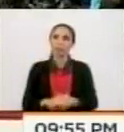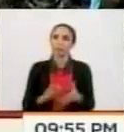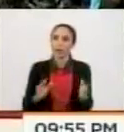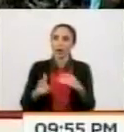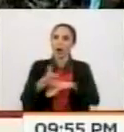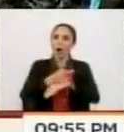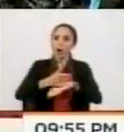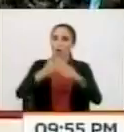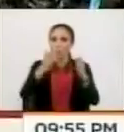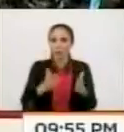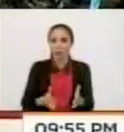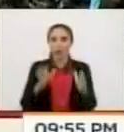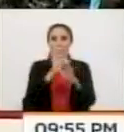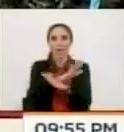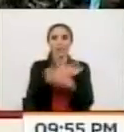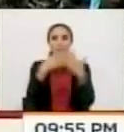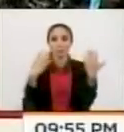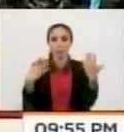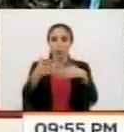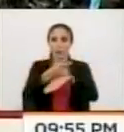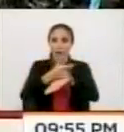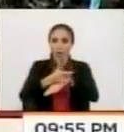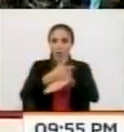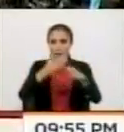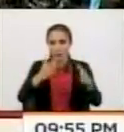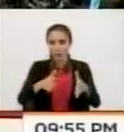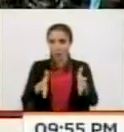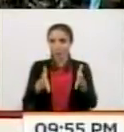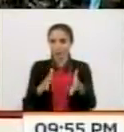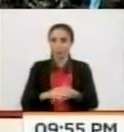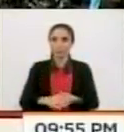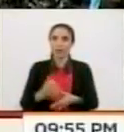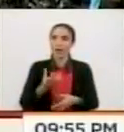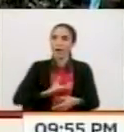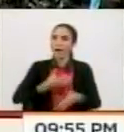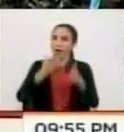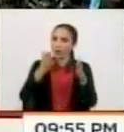gobernadores, 19 gobernaciones. Elecciones de alcaldes,